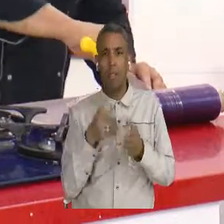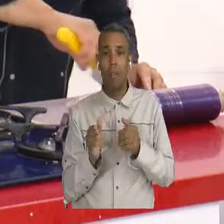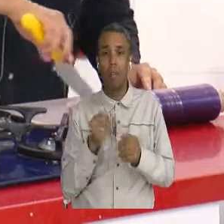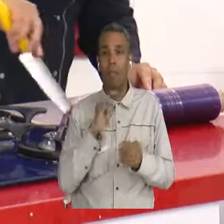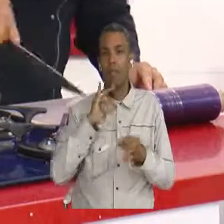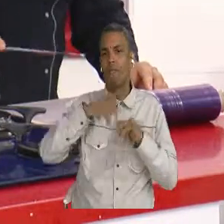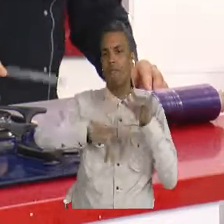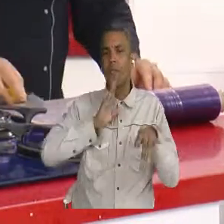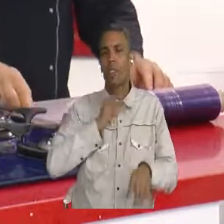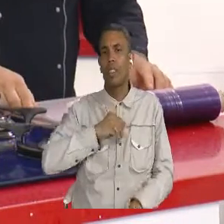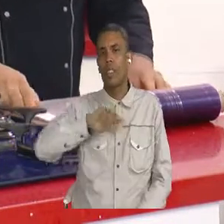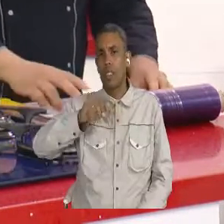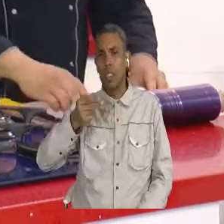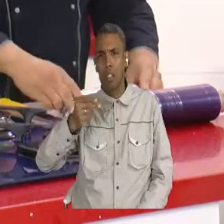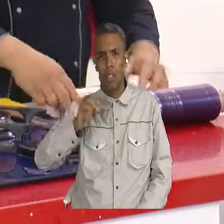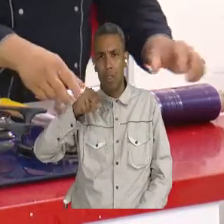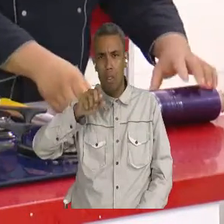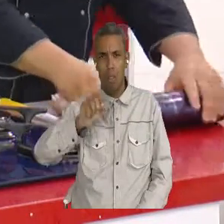Gil,